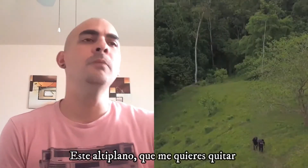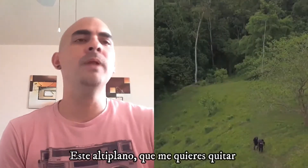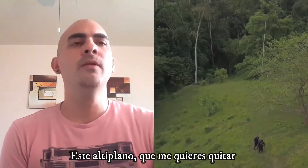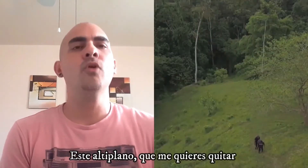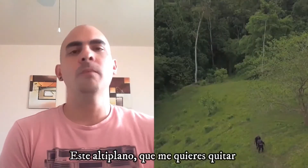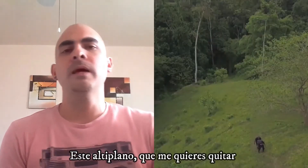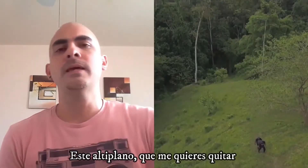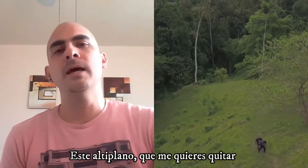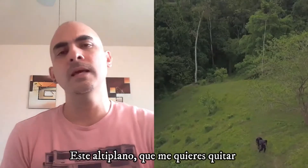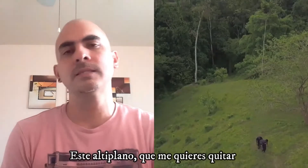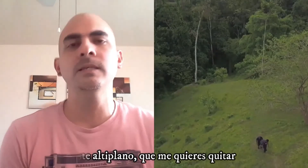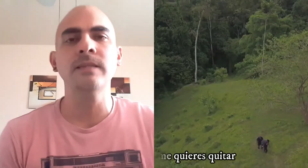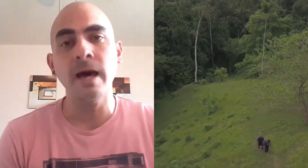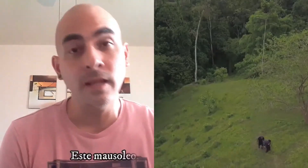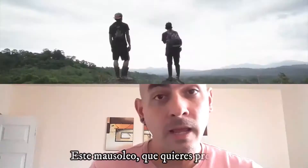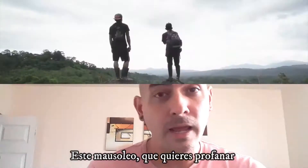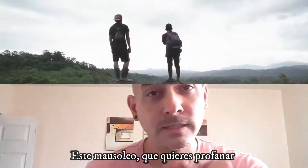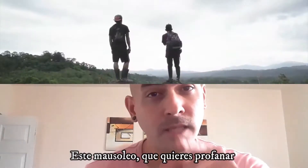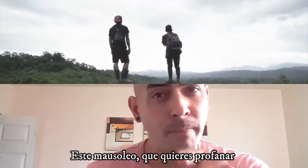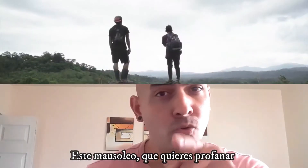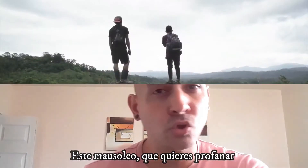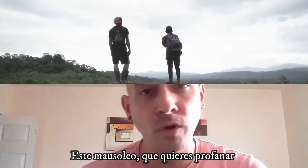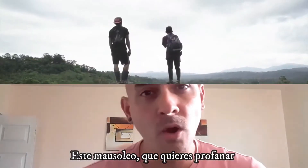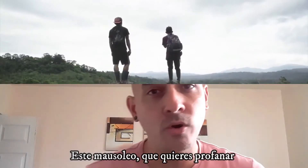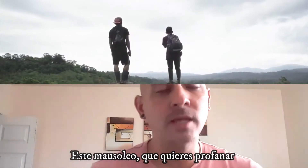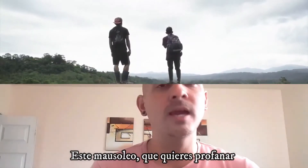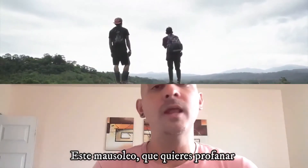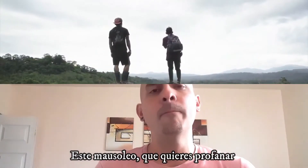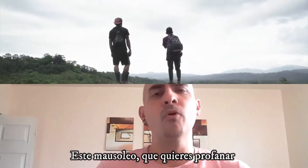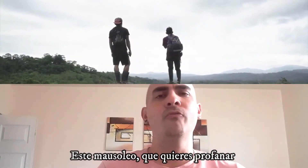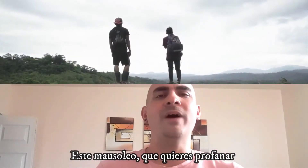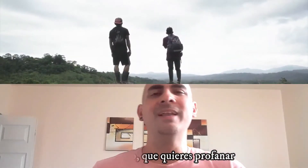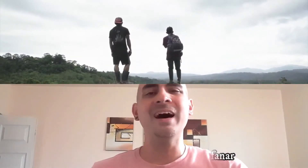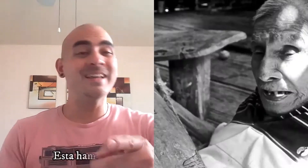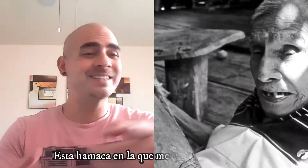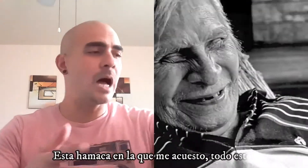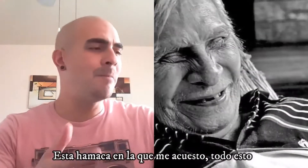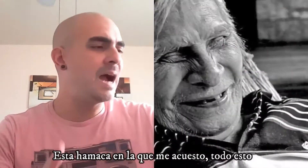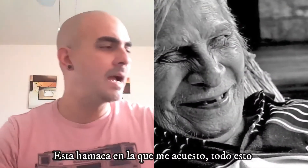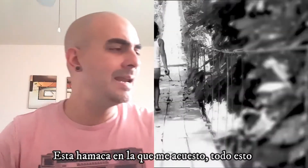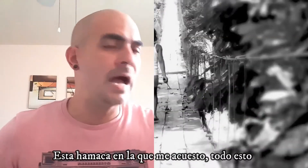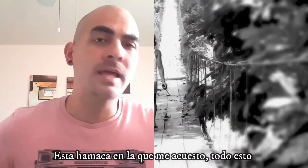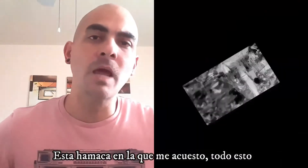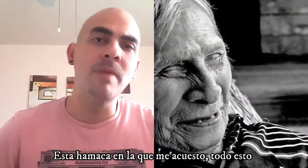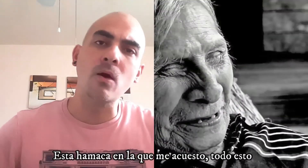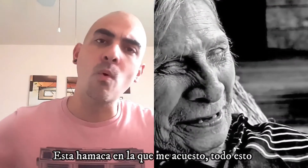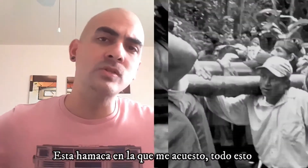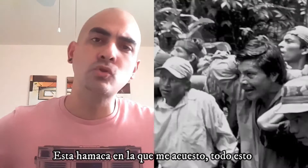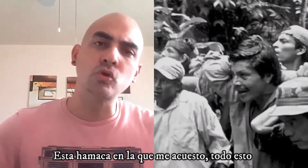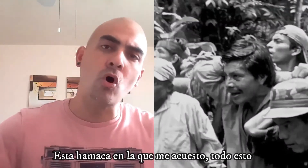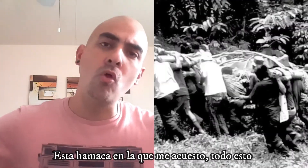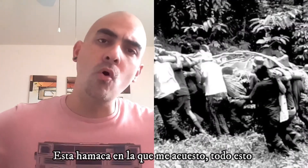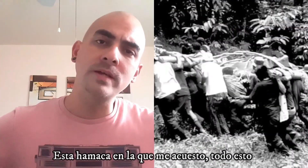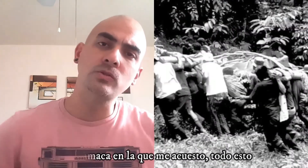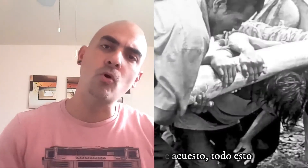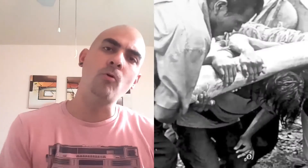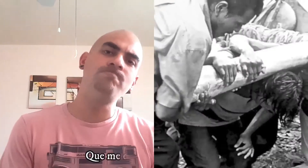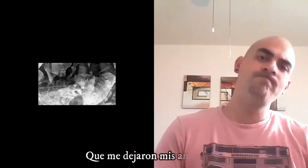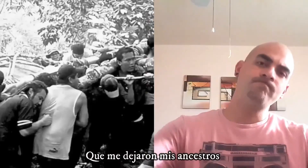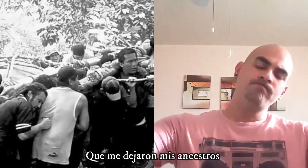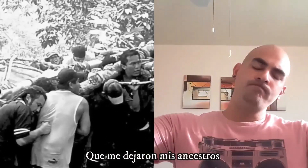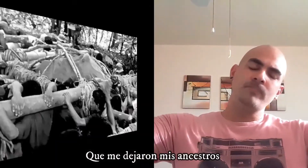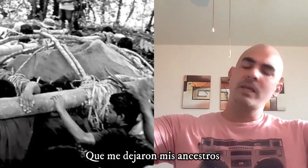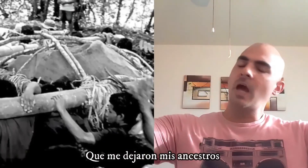Este altiplano que me quieres quitar, este mausoleo que quieres profanar. Esta hamaca en la que me acuesto, todo